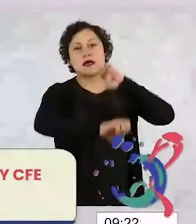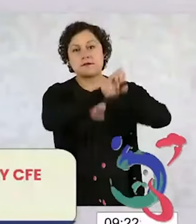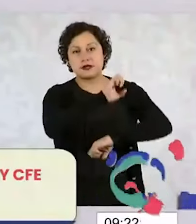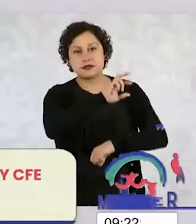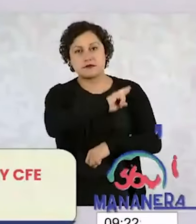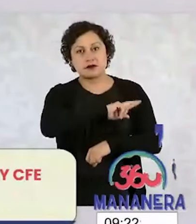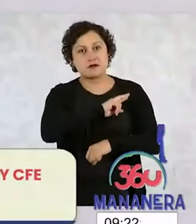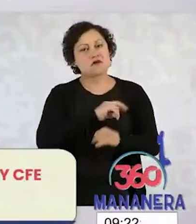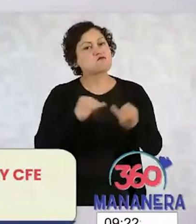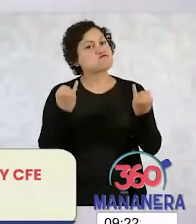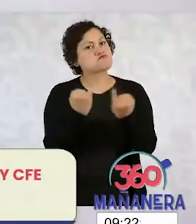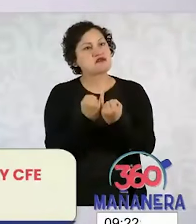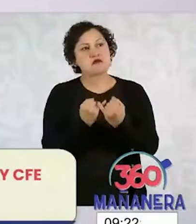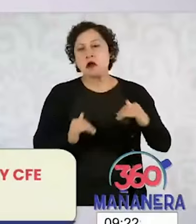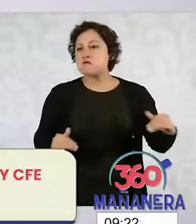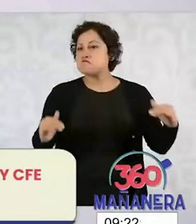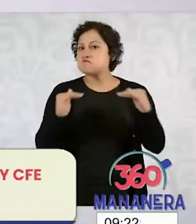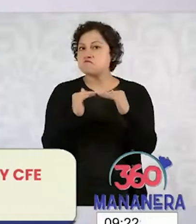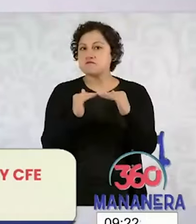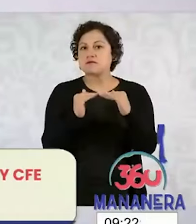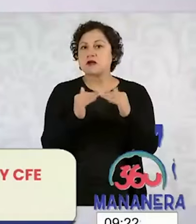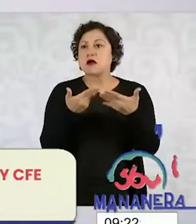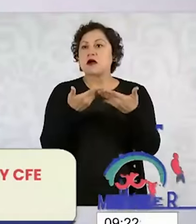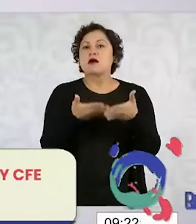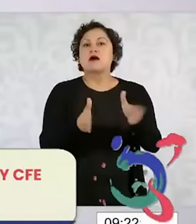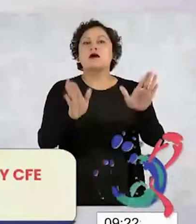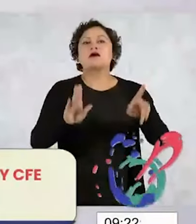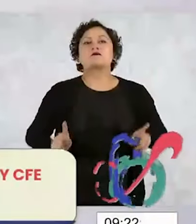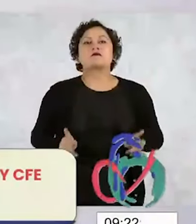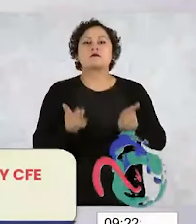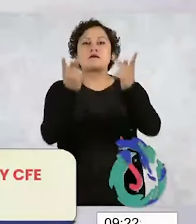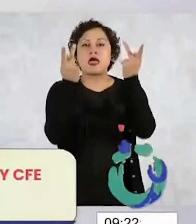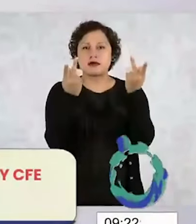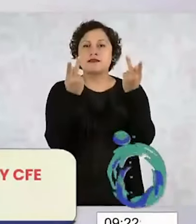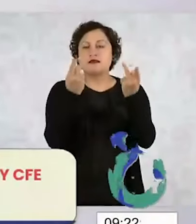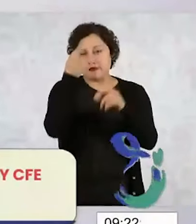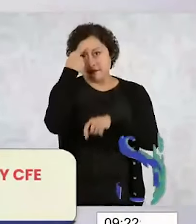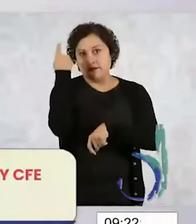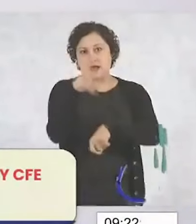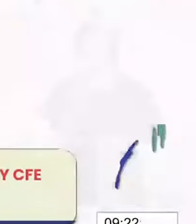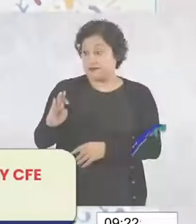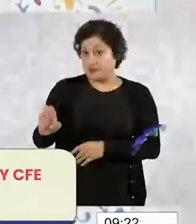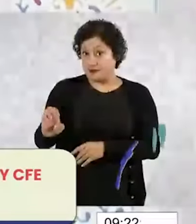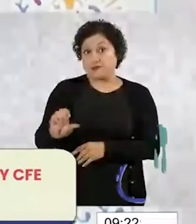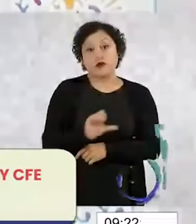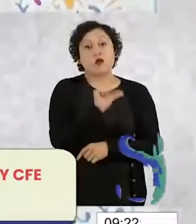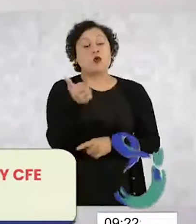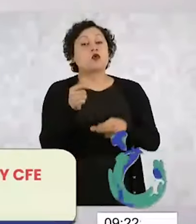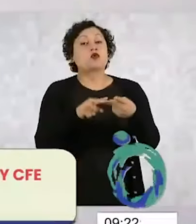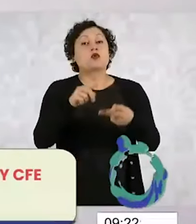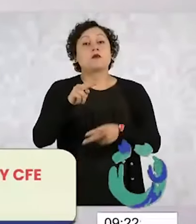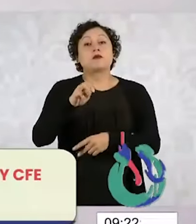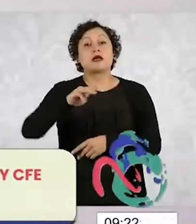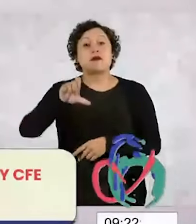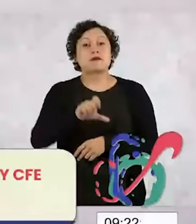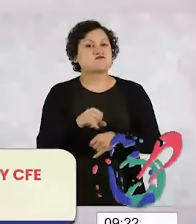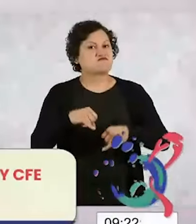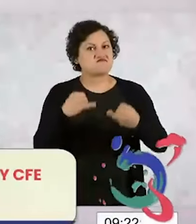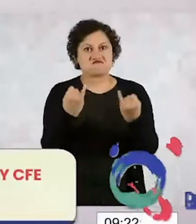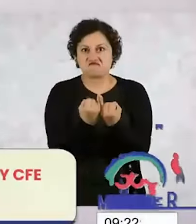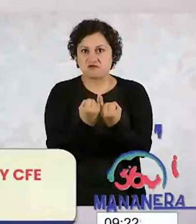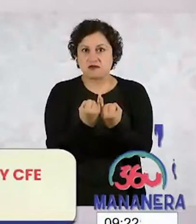privadas en la apertura de un mercado eléctrico que no se había dado en México entonces